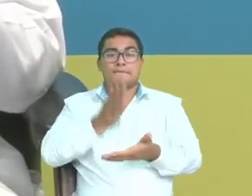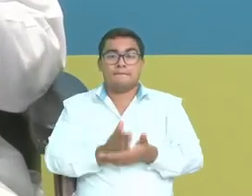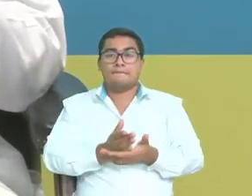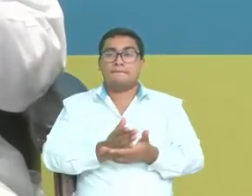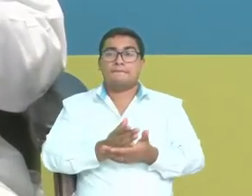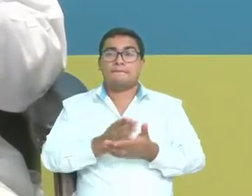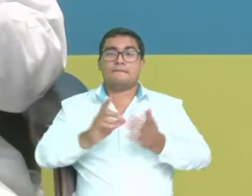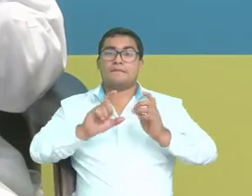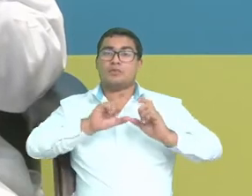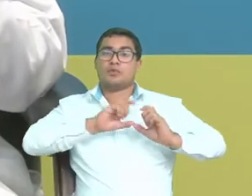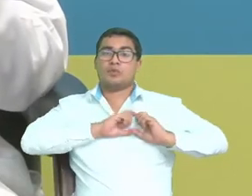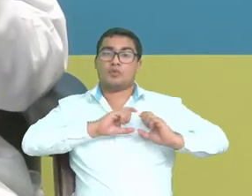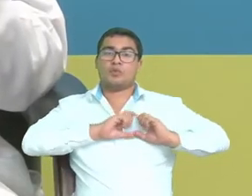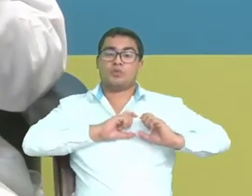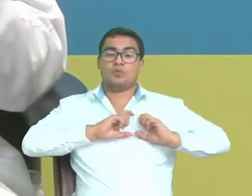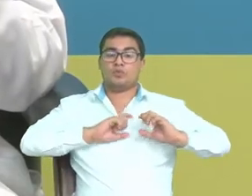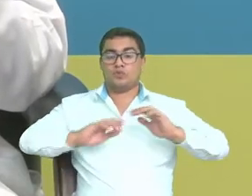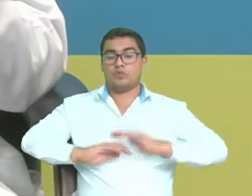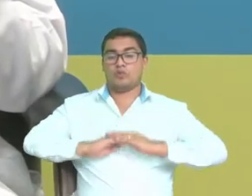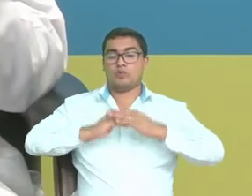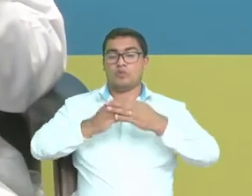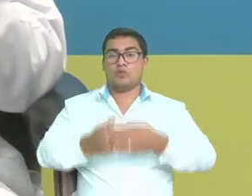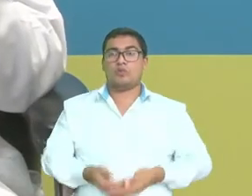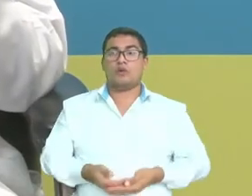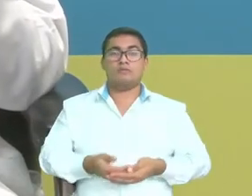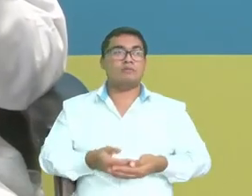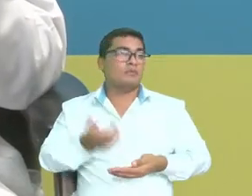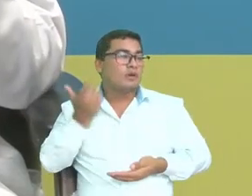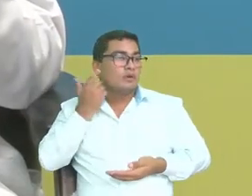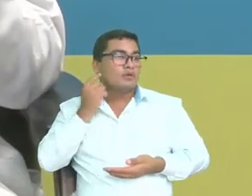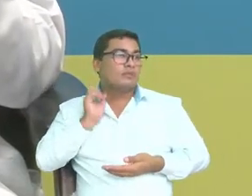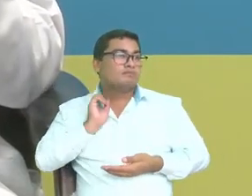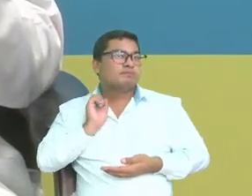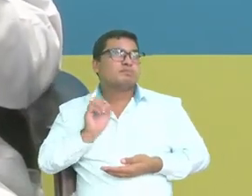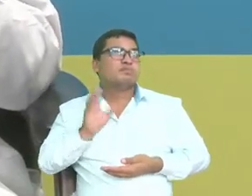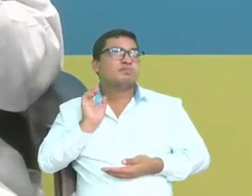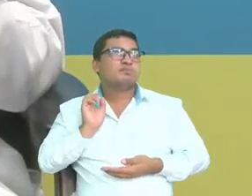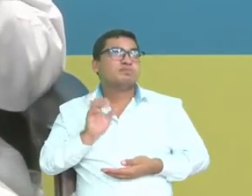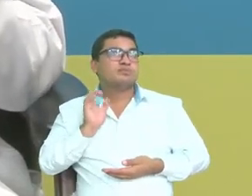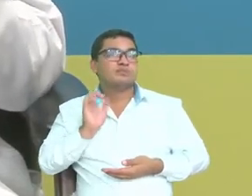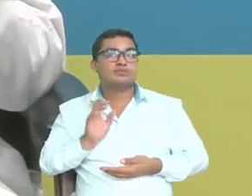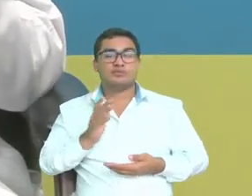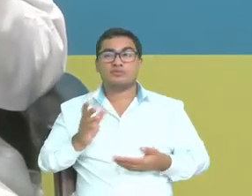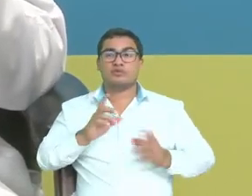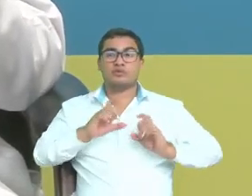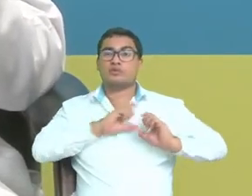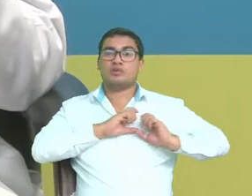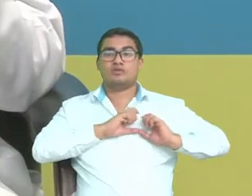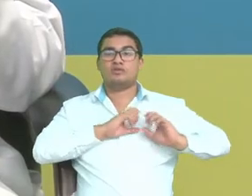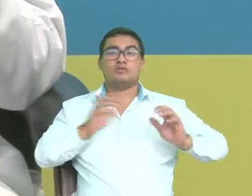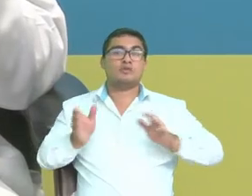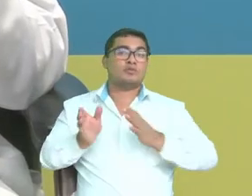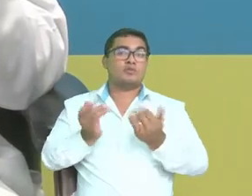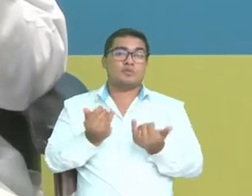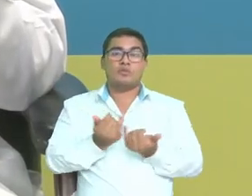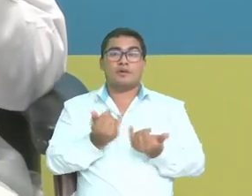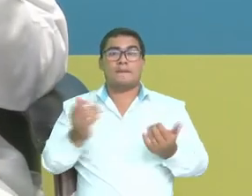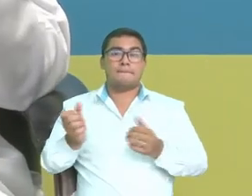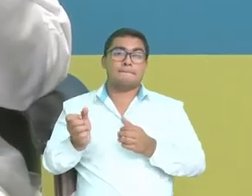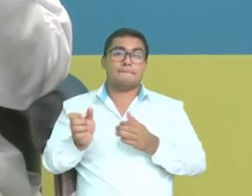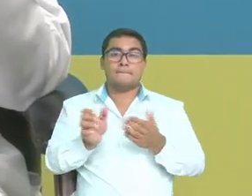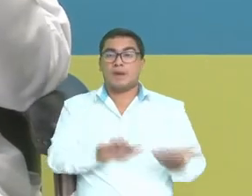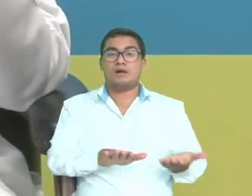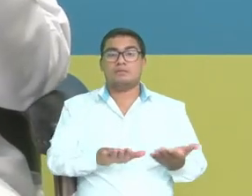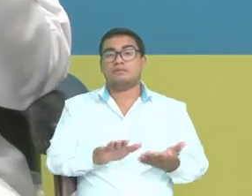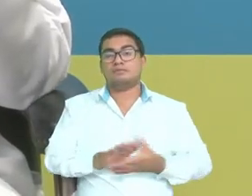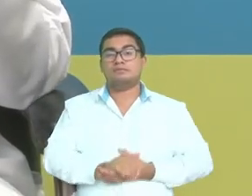Es el primer órgano que se forma y el primero que comienza a funcionar y el último que deja de funcionar. Claro. Sí. Así